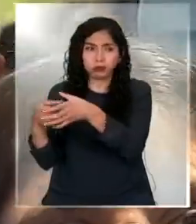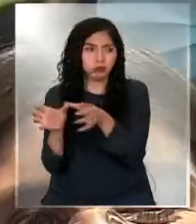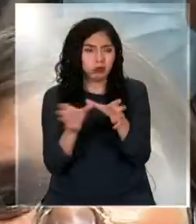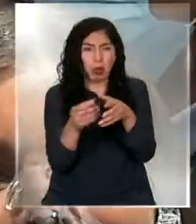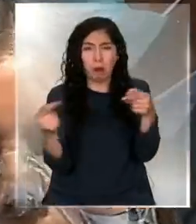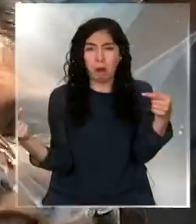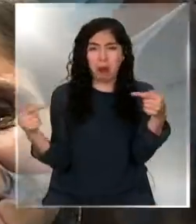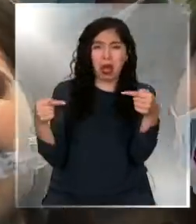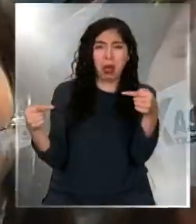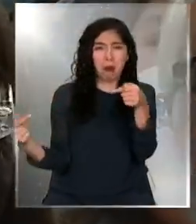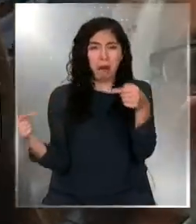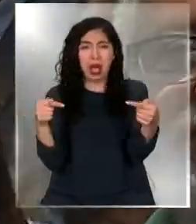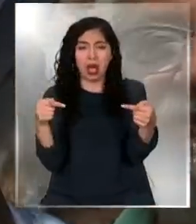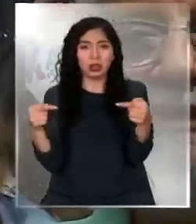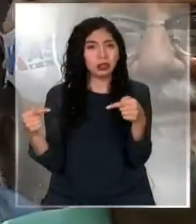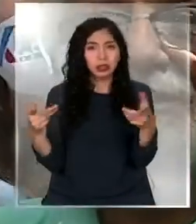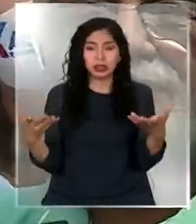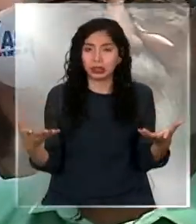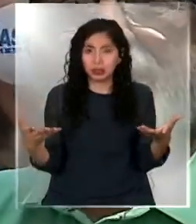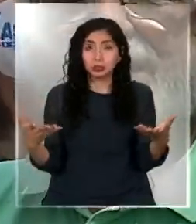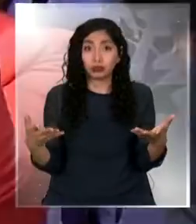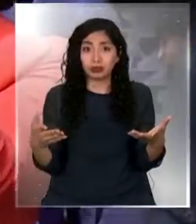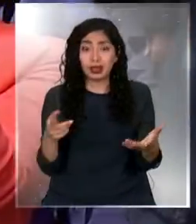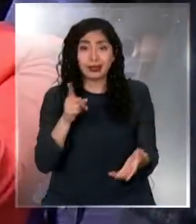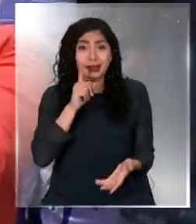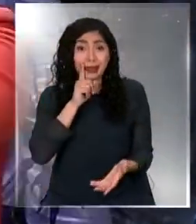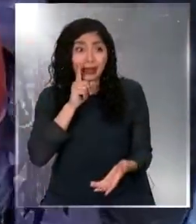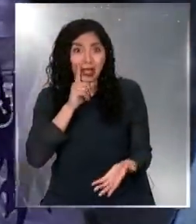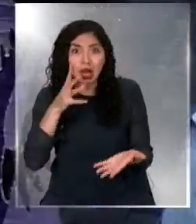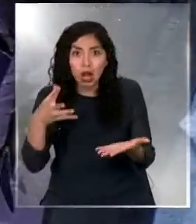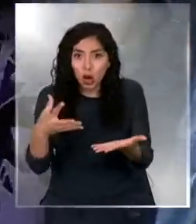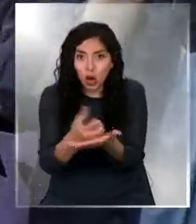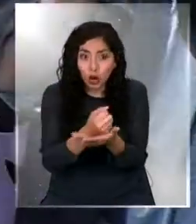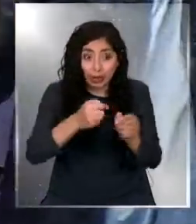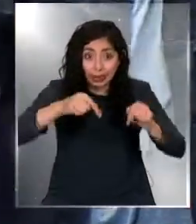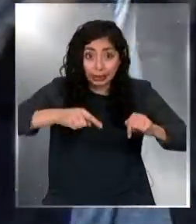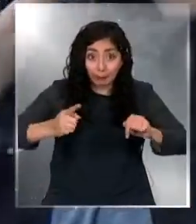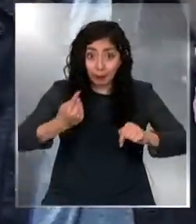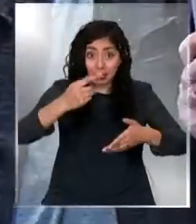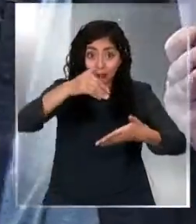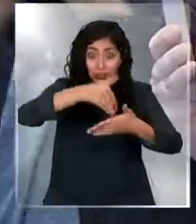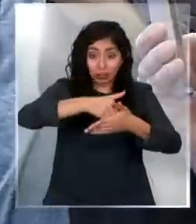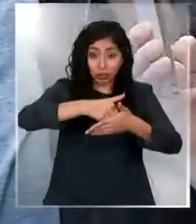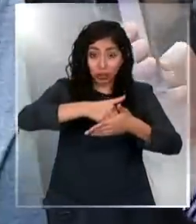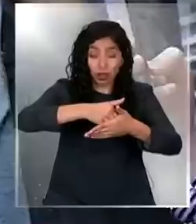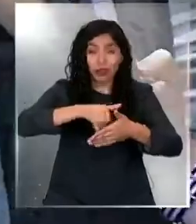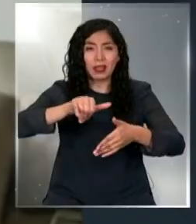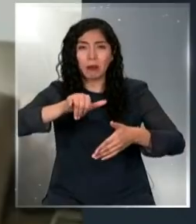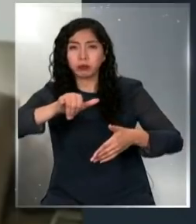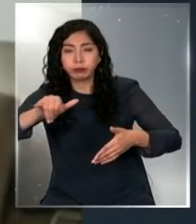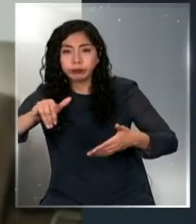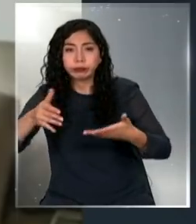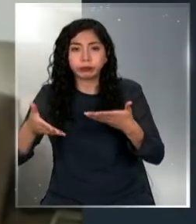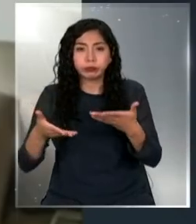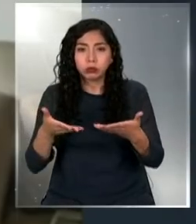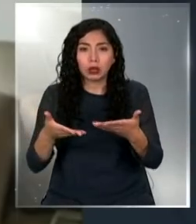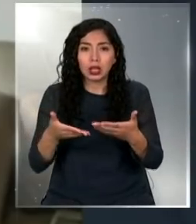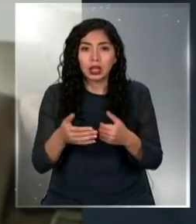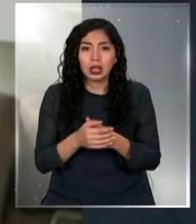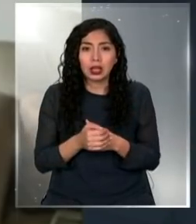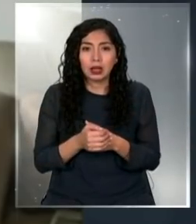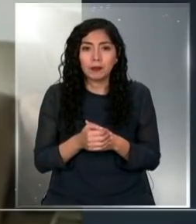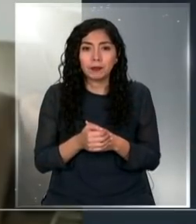tanto, de alguna manera, quienes logren, no en esta primera vuelta, pero luego interpretar al centro, interpretar a